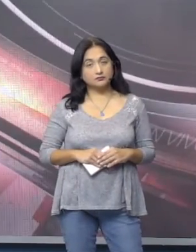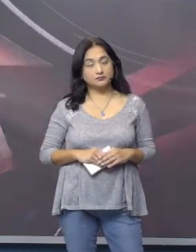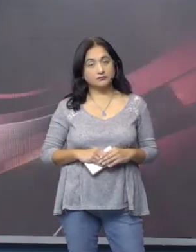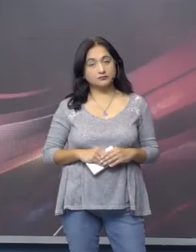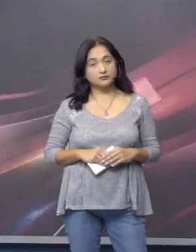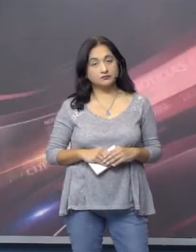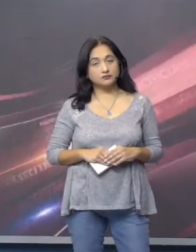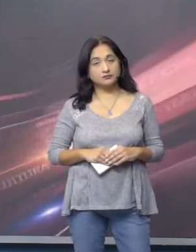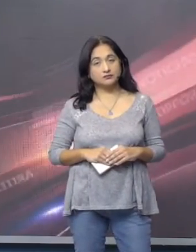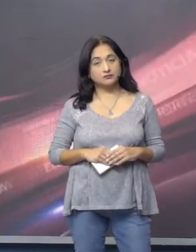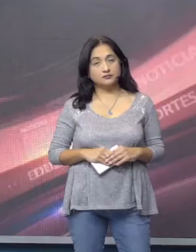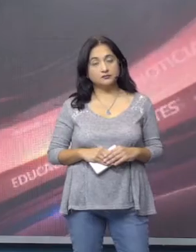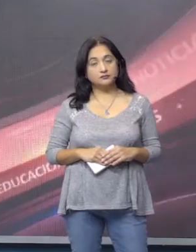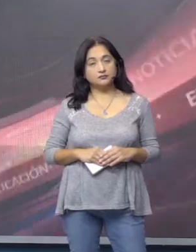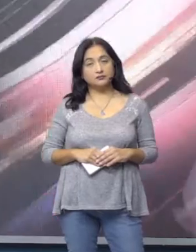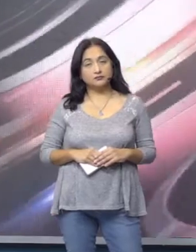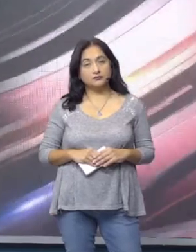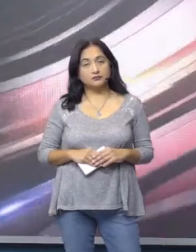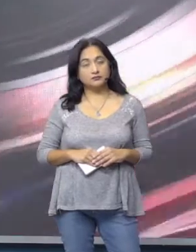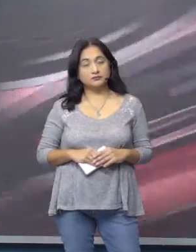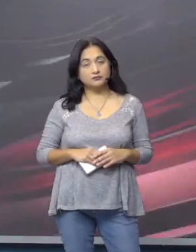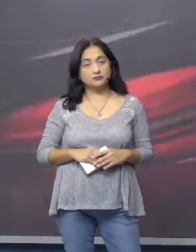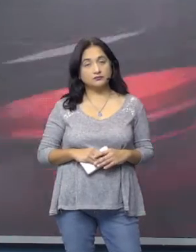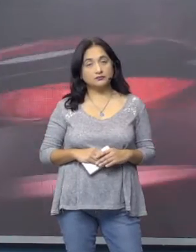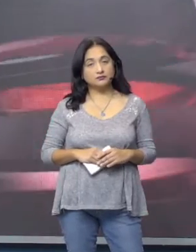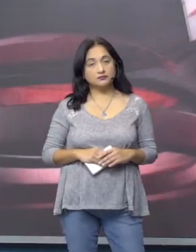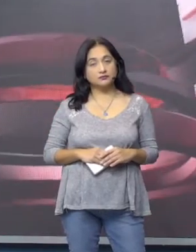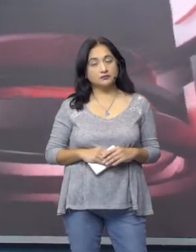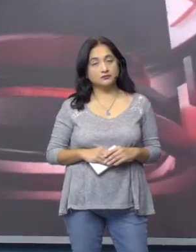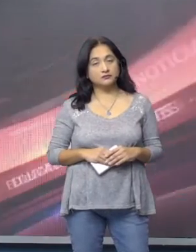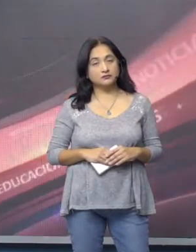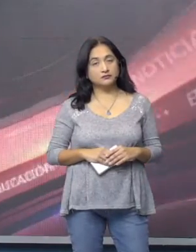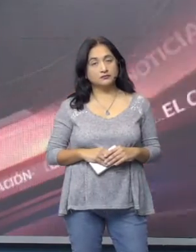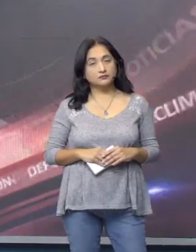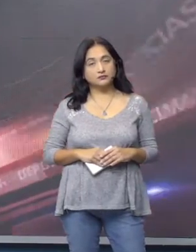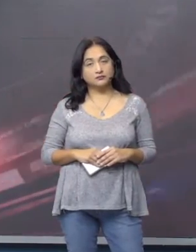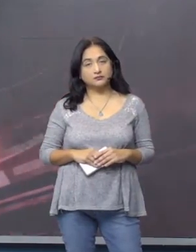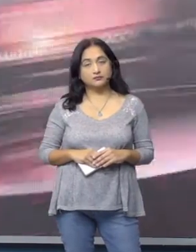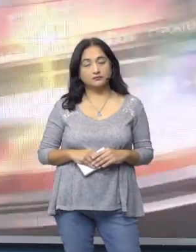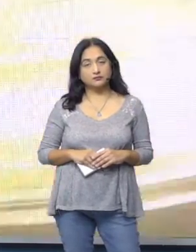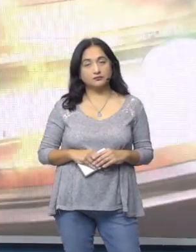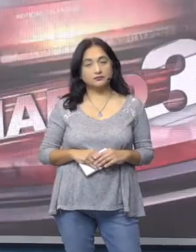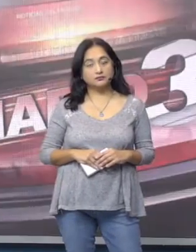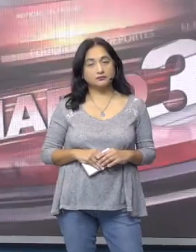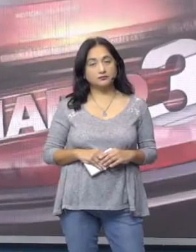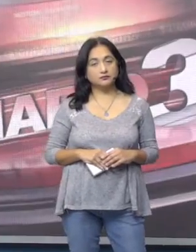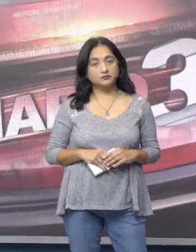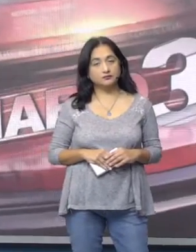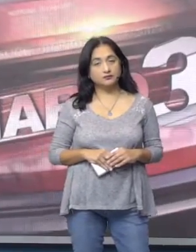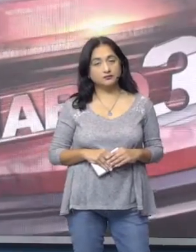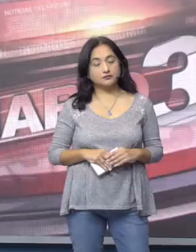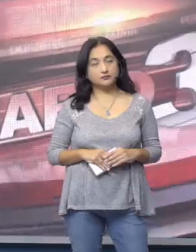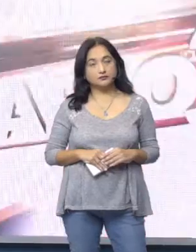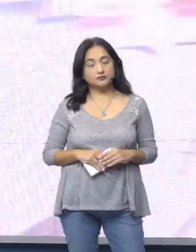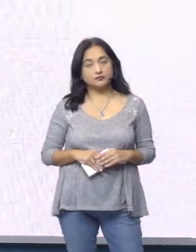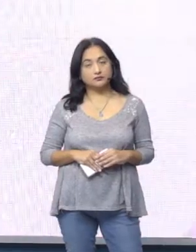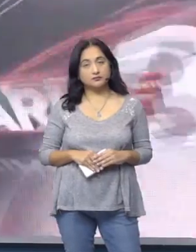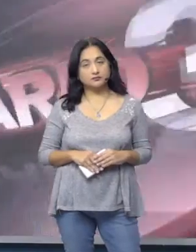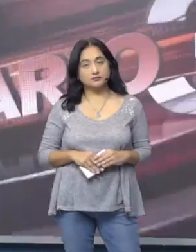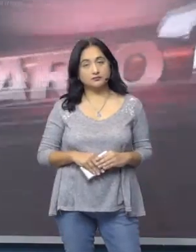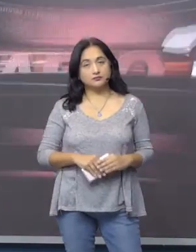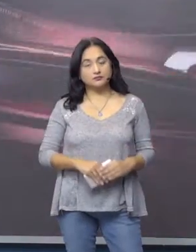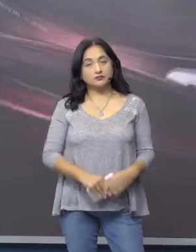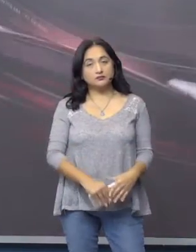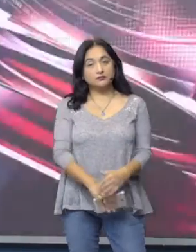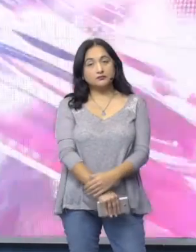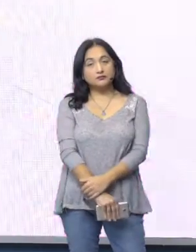de capacitación laboral, teniendo en cuenta que la educación técnica profesional tiene una